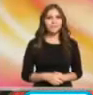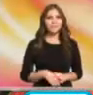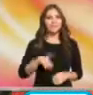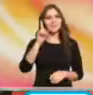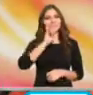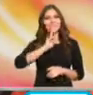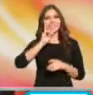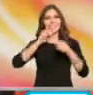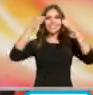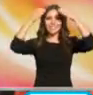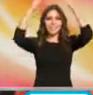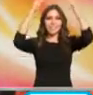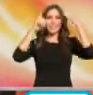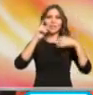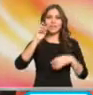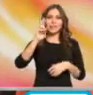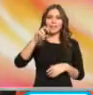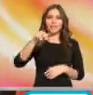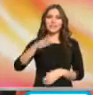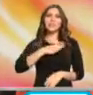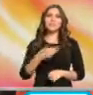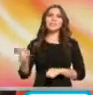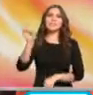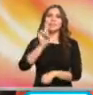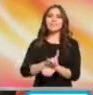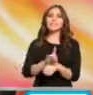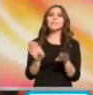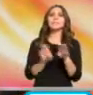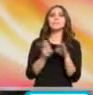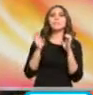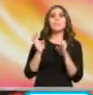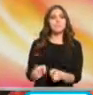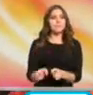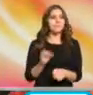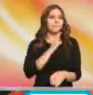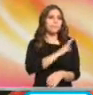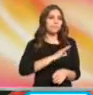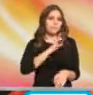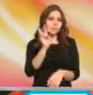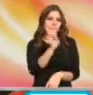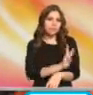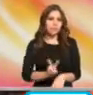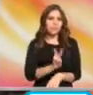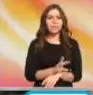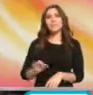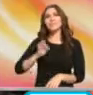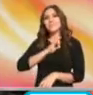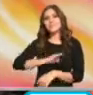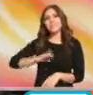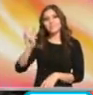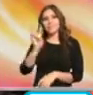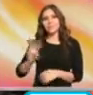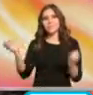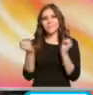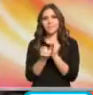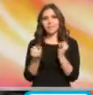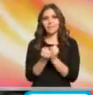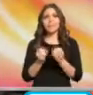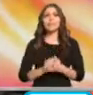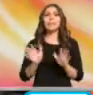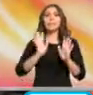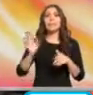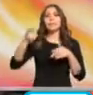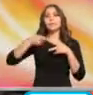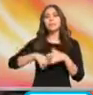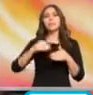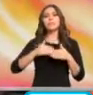Chef Lorena, buenos días. Buenos ¿Cómo días, estás? Quique. Bien, gracias. ¡Feliz viernes! Feliz bien, igual, ya. Ya empieza el fin de